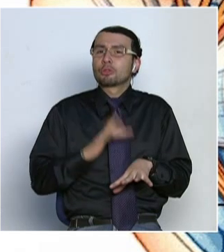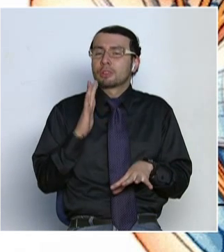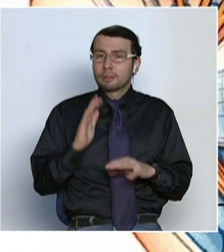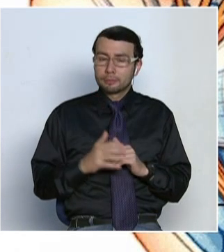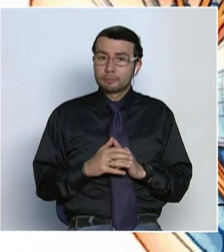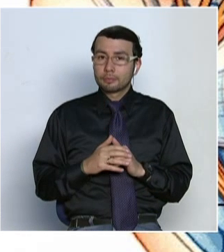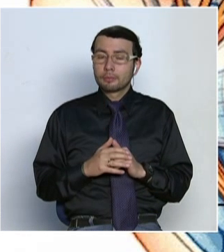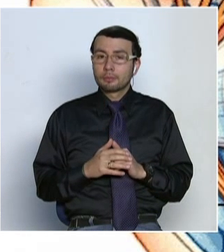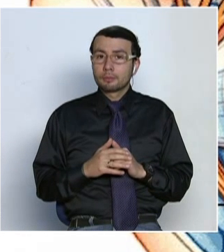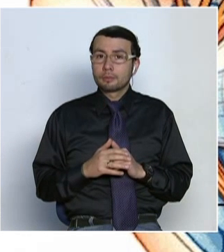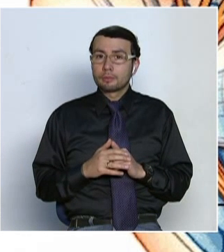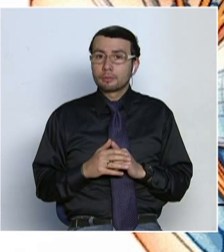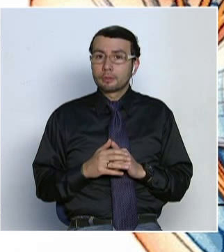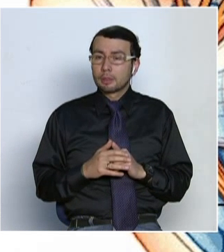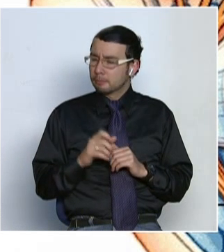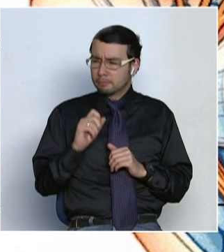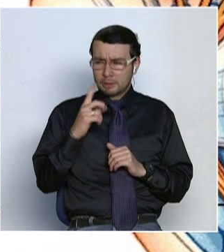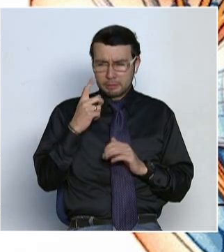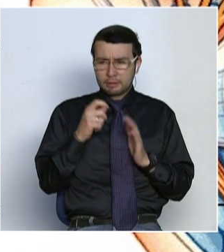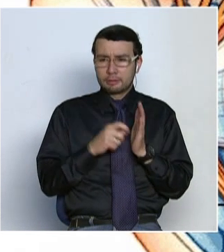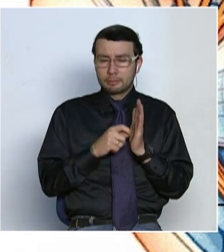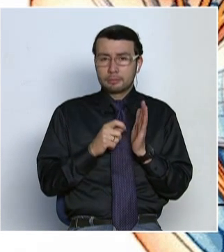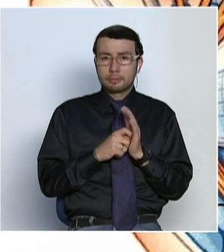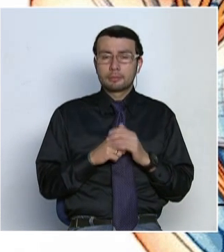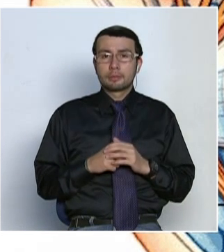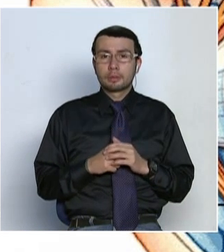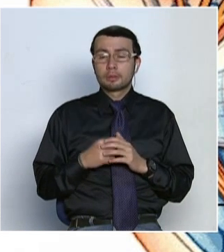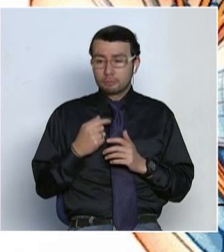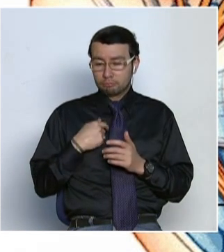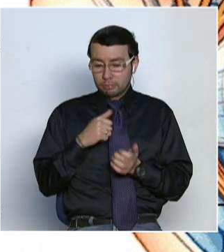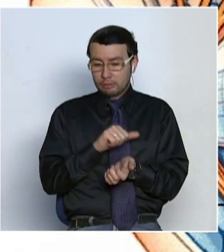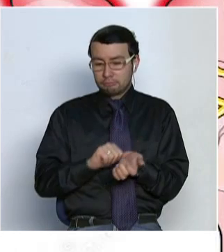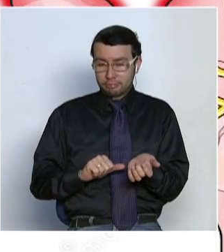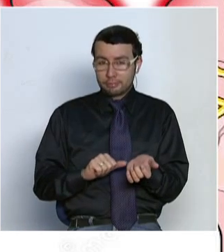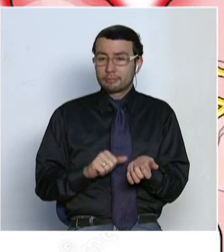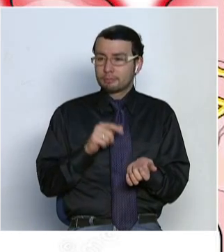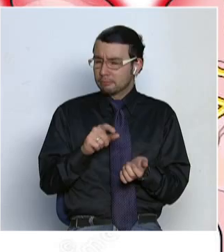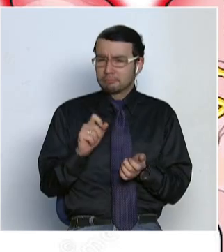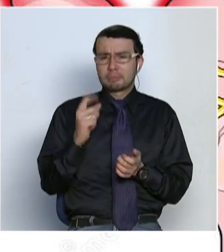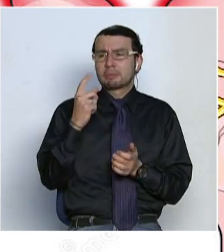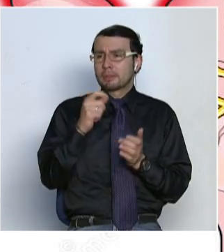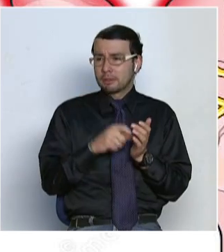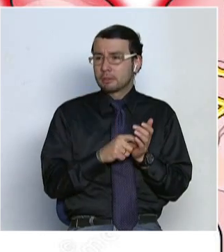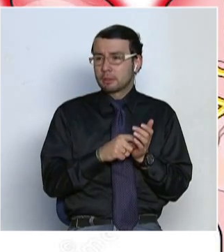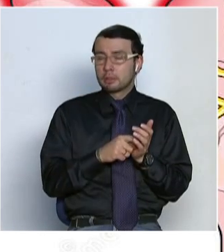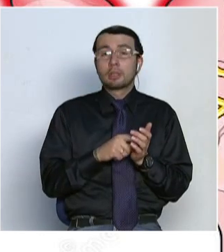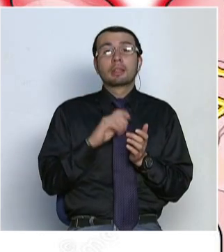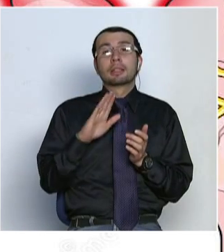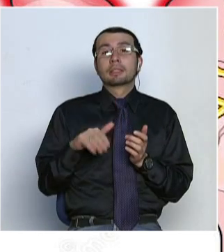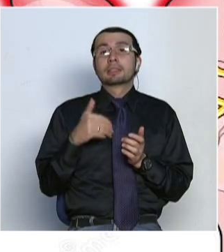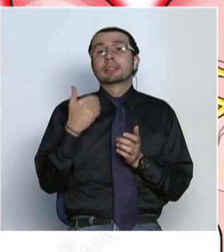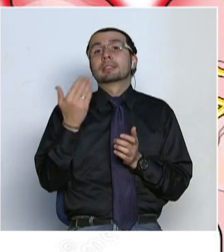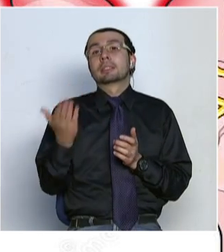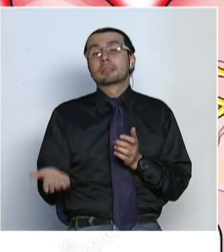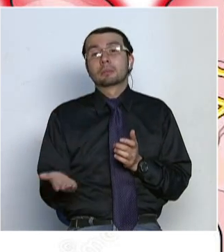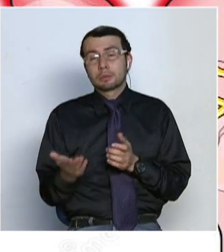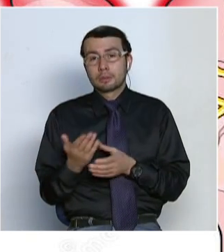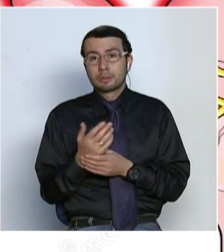Pero eso fue lo de las... sí, la primera vez. Sí, la primera vez cuando me operaron. Y ya después fue que me